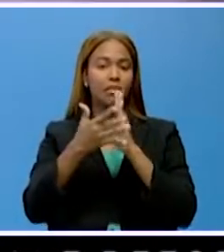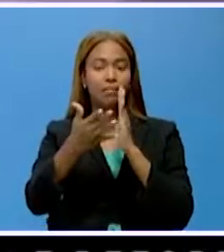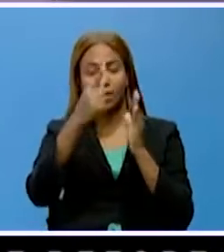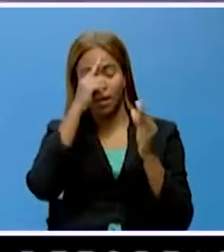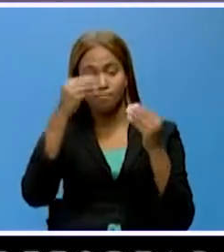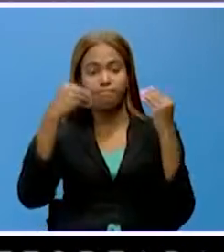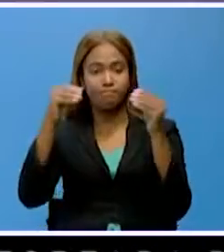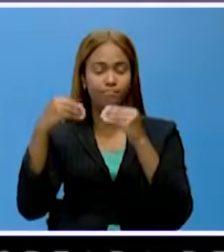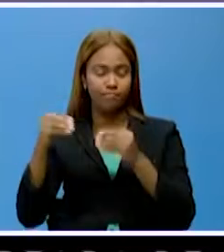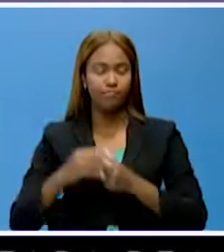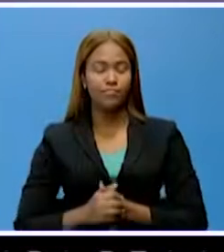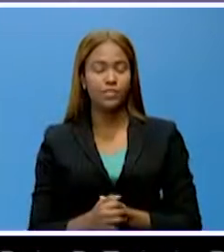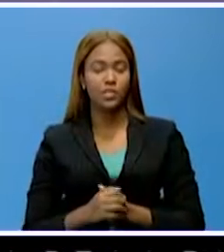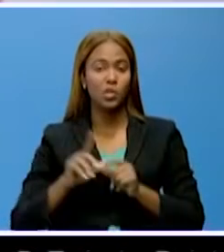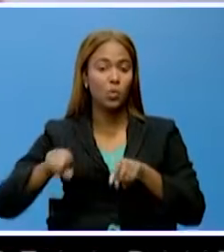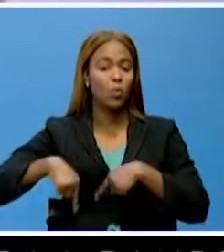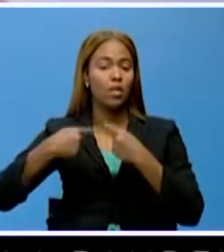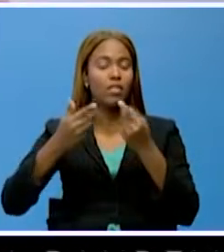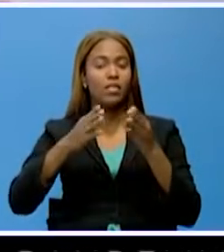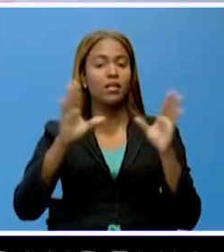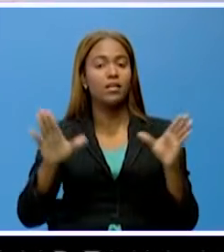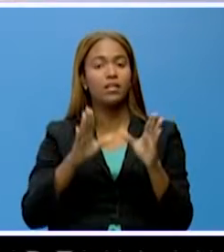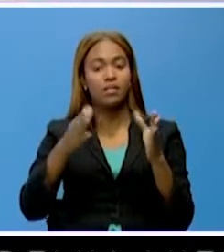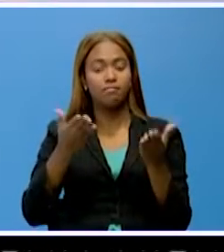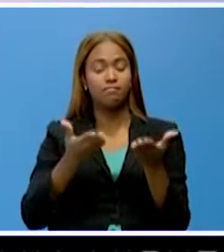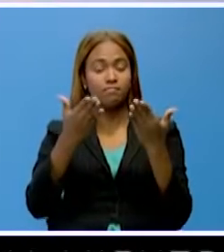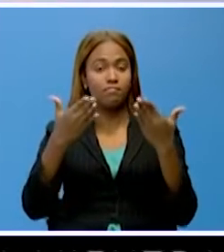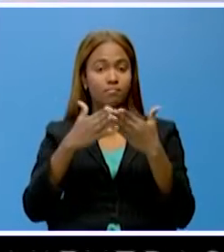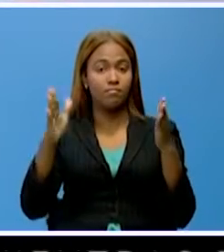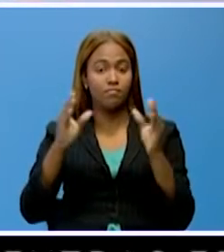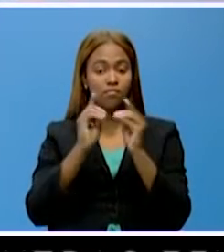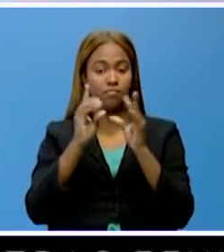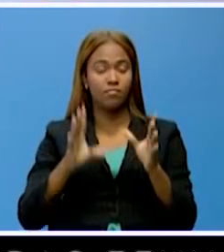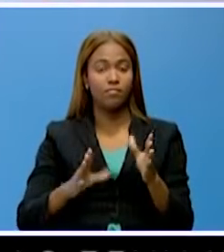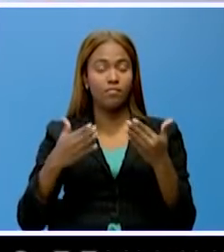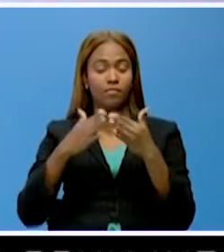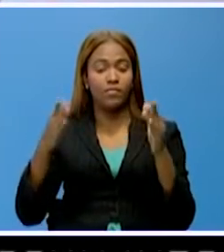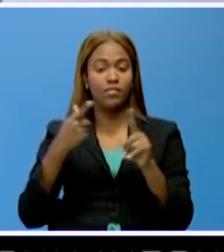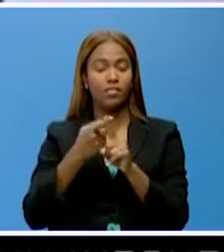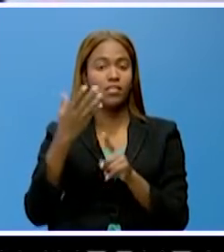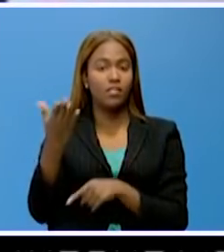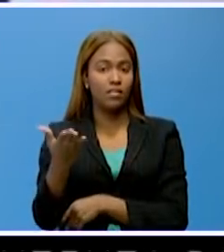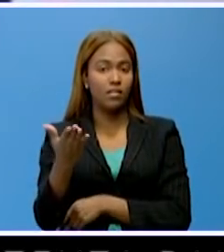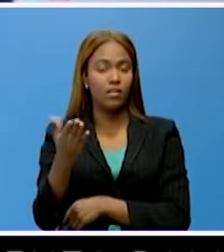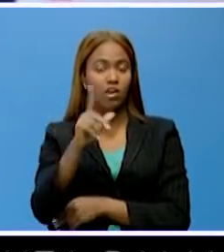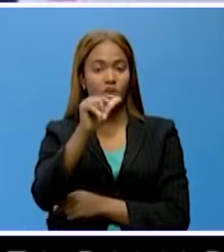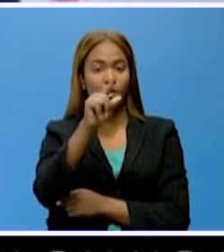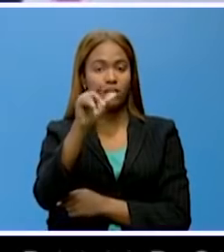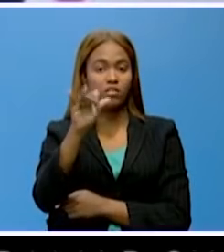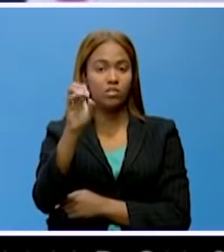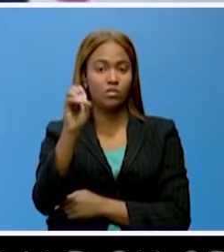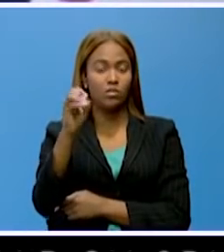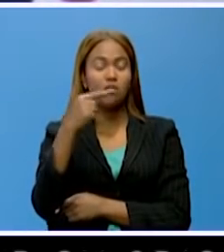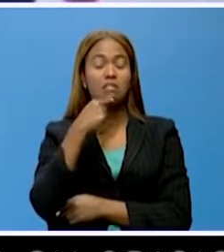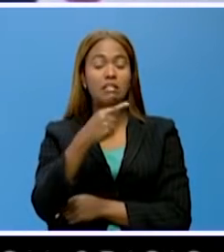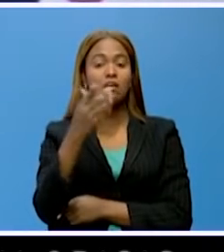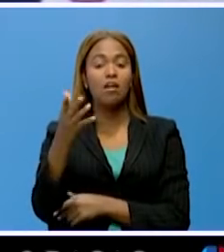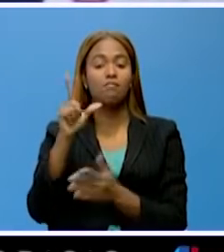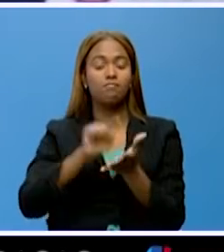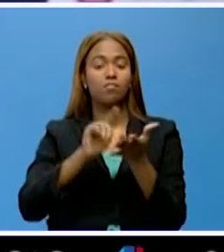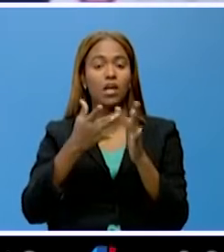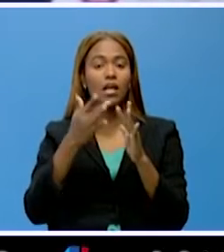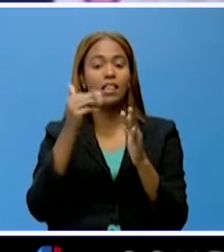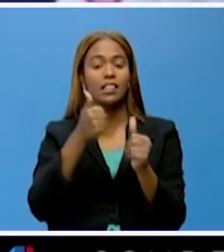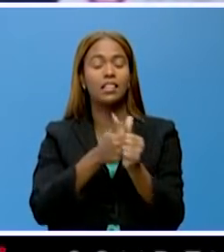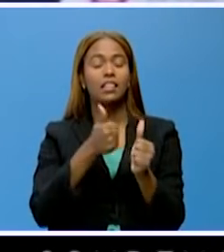comercio. Durante la actividad virtual del lanzamiento, el director general del INDOCAL, Lorenzo Ramírez, consideró la plataforma